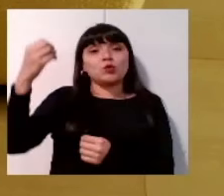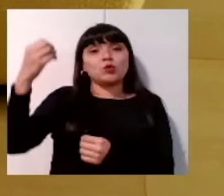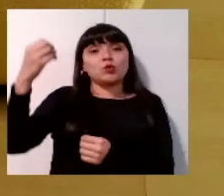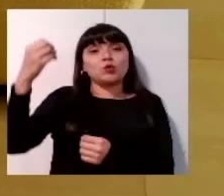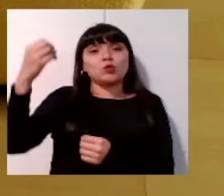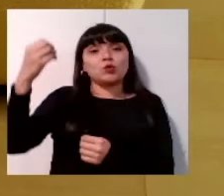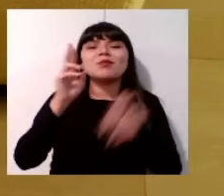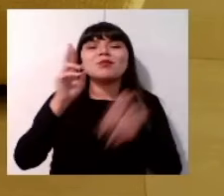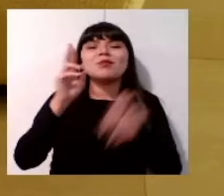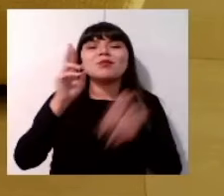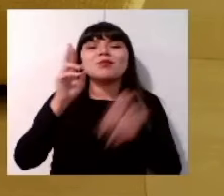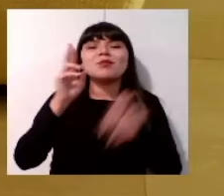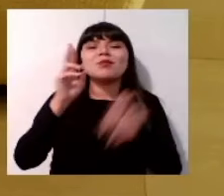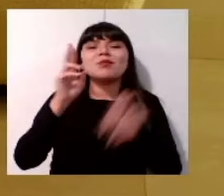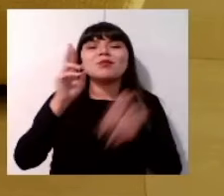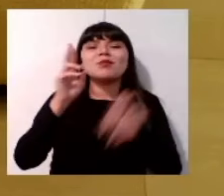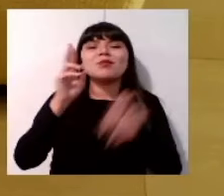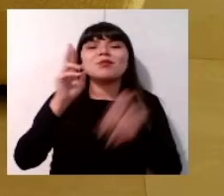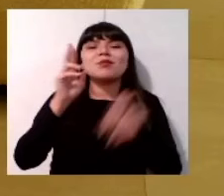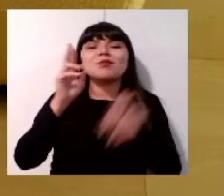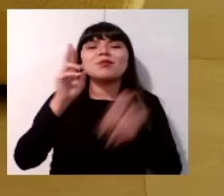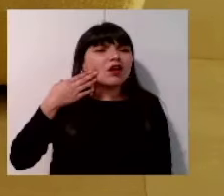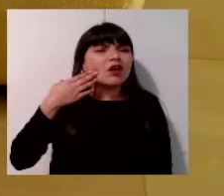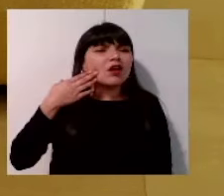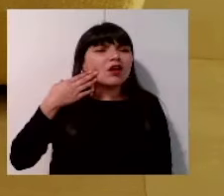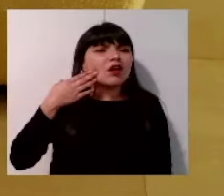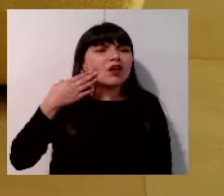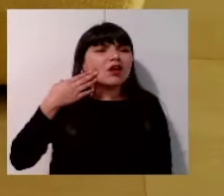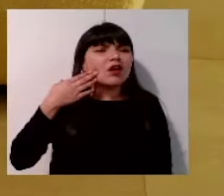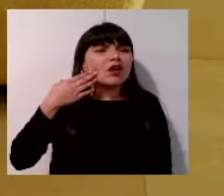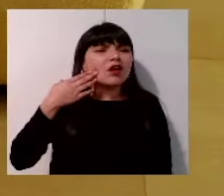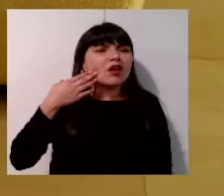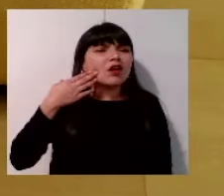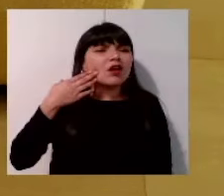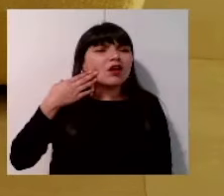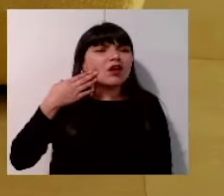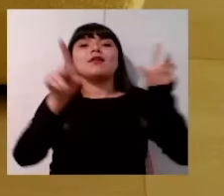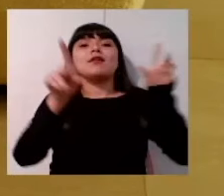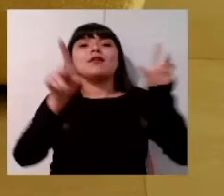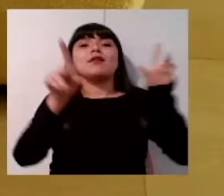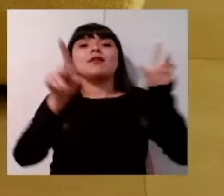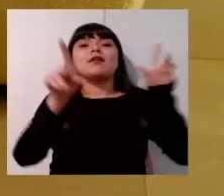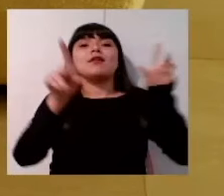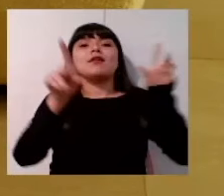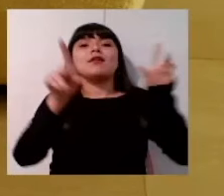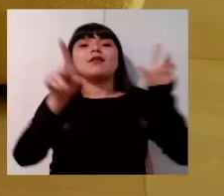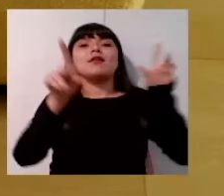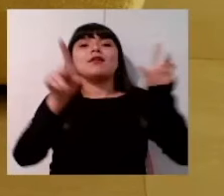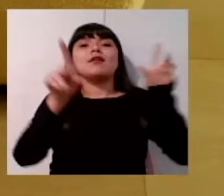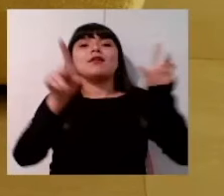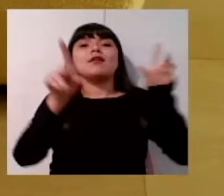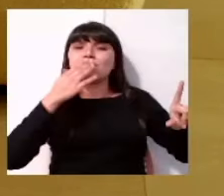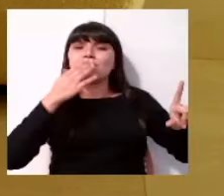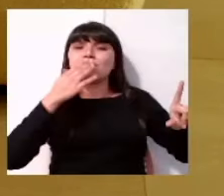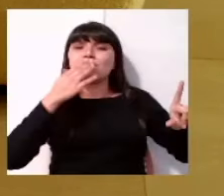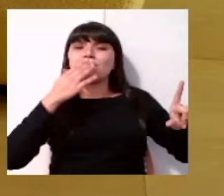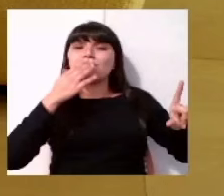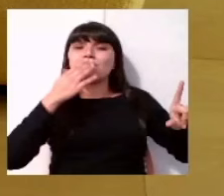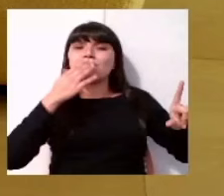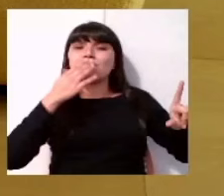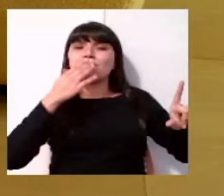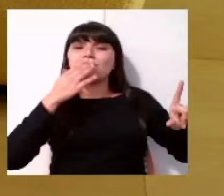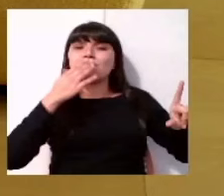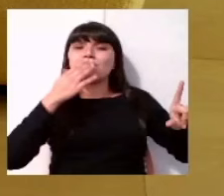eso? La luz azul. ¿La luz azul? La luz azul es la de las pantallas, de todas las pantallas. Entonces, por eso retirar todos los dispositivos electrónicos de la